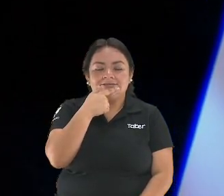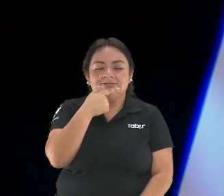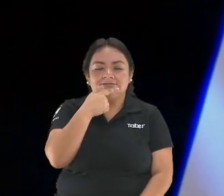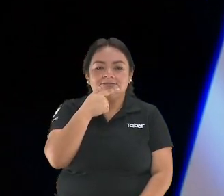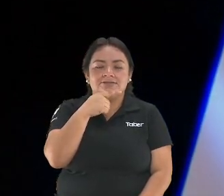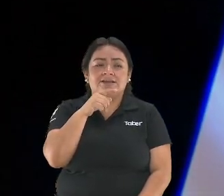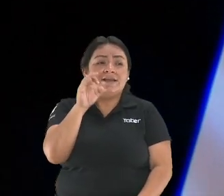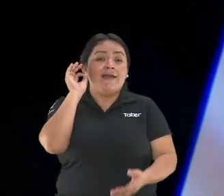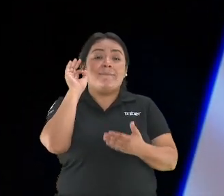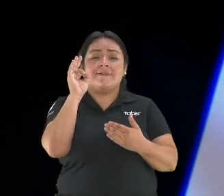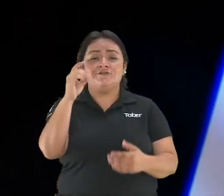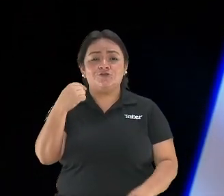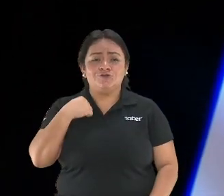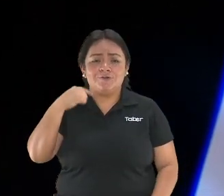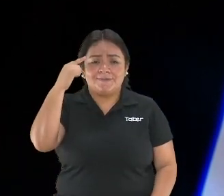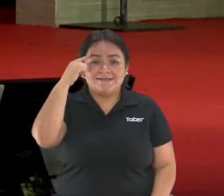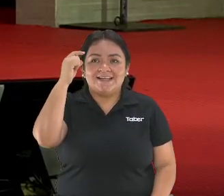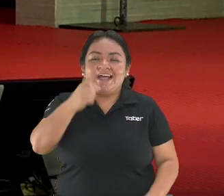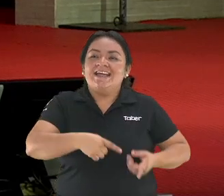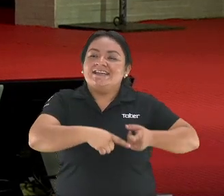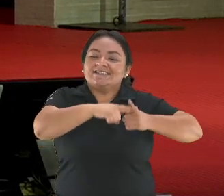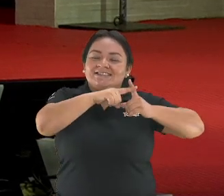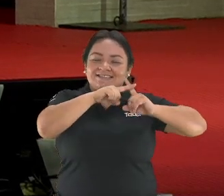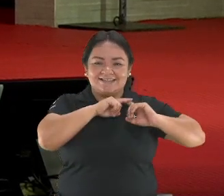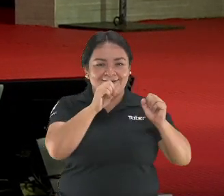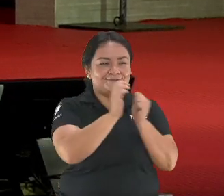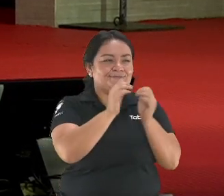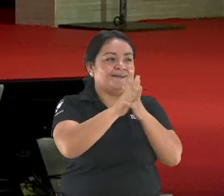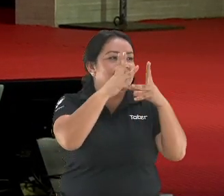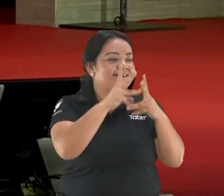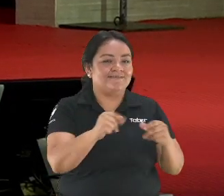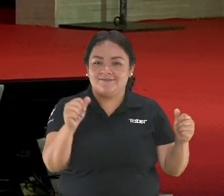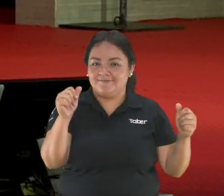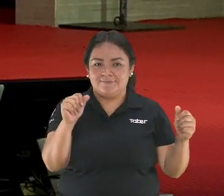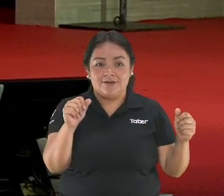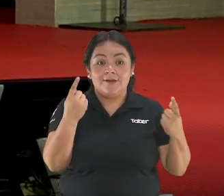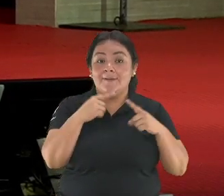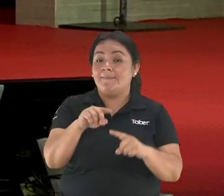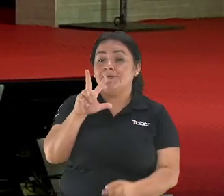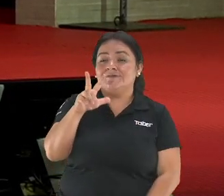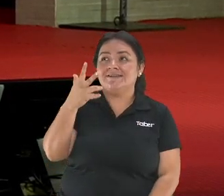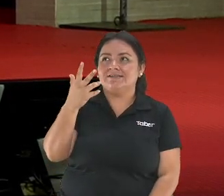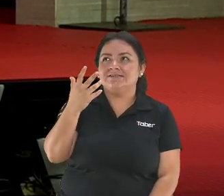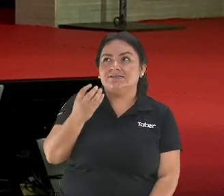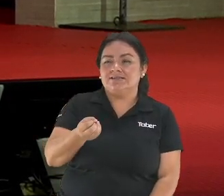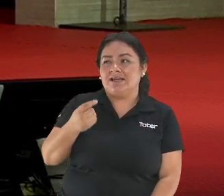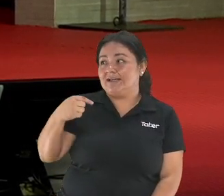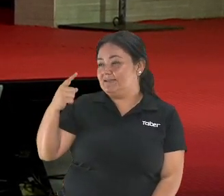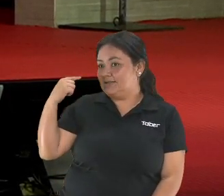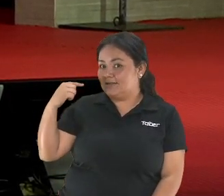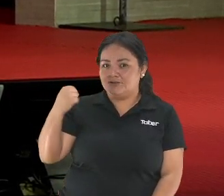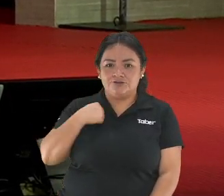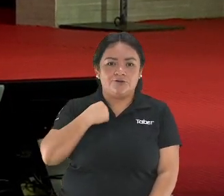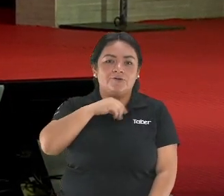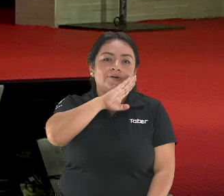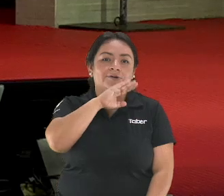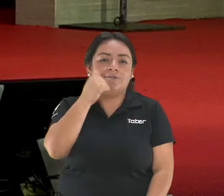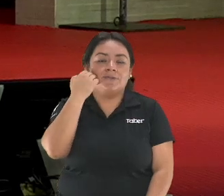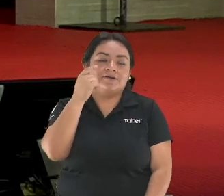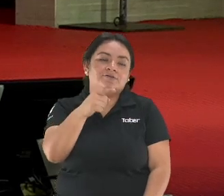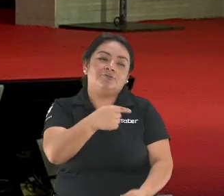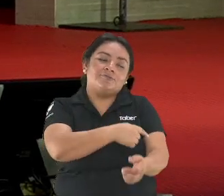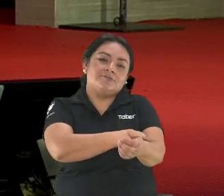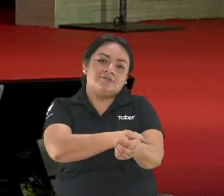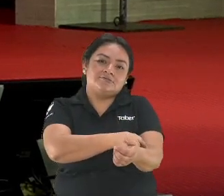ay pastor yo pensé que venir a cristo me iba a evitar problemas pero hace 34 días dirá algún hermano me ha tocado estar con un familiar en el